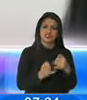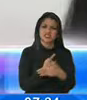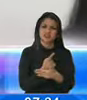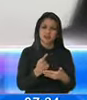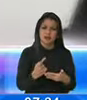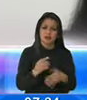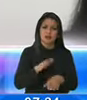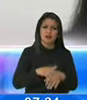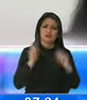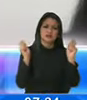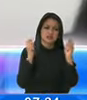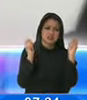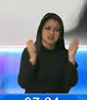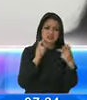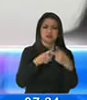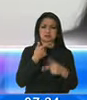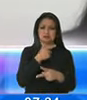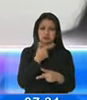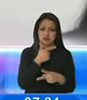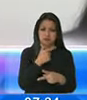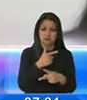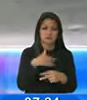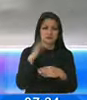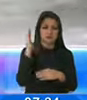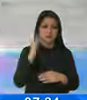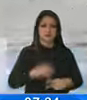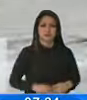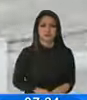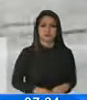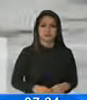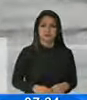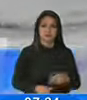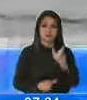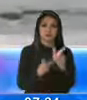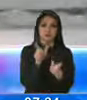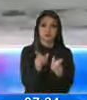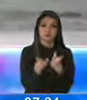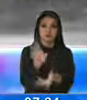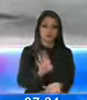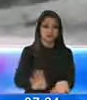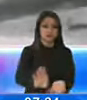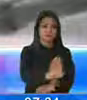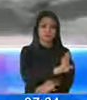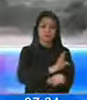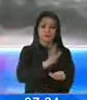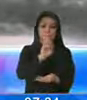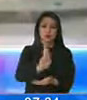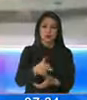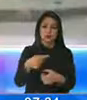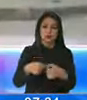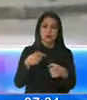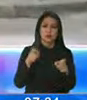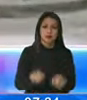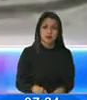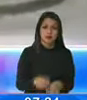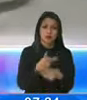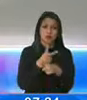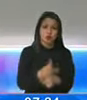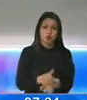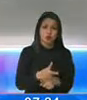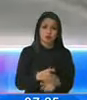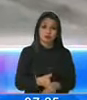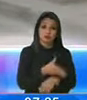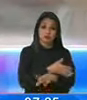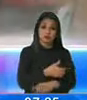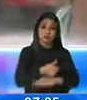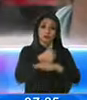producto de las festividades, de la ingesta de bebidas alcohólicas. Para los moradores, este tipo de violencia debería ser una alerta para que las autoridades